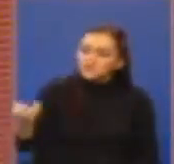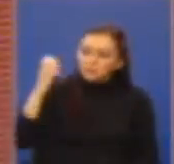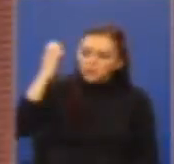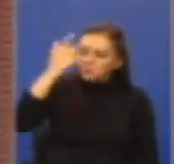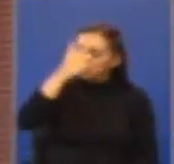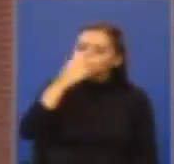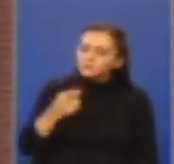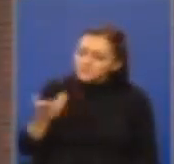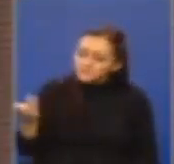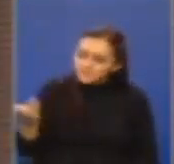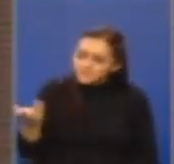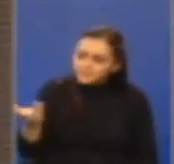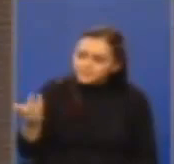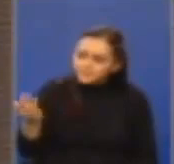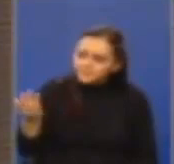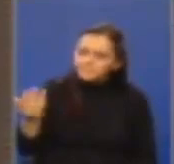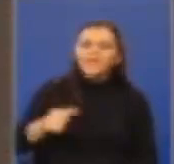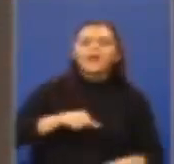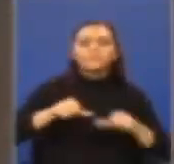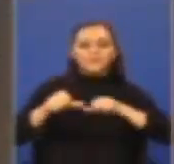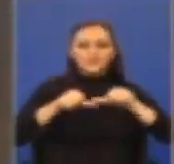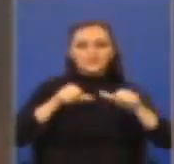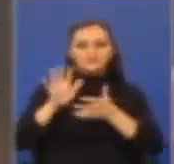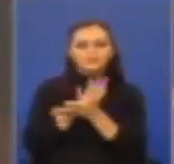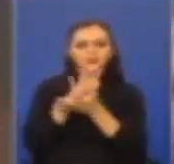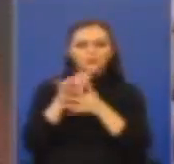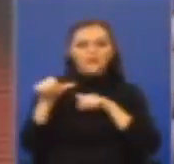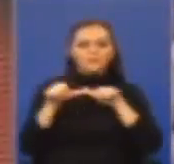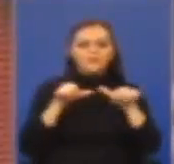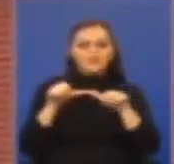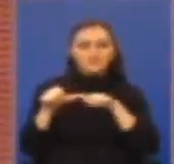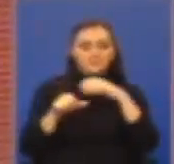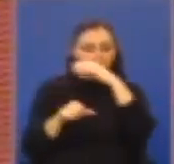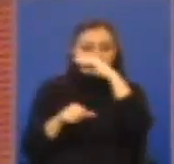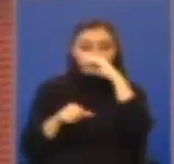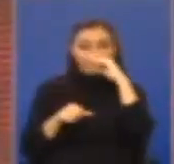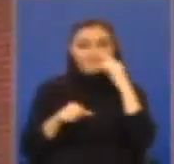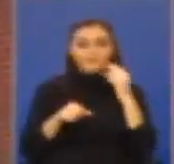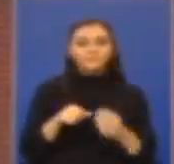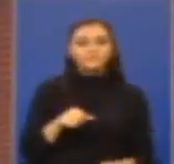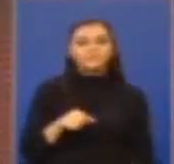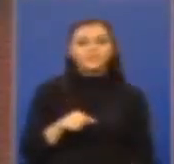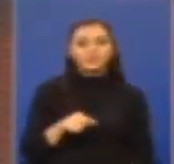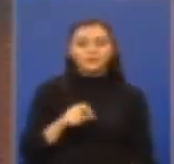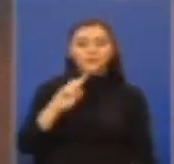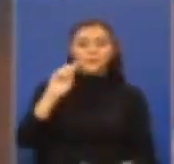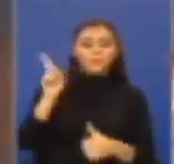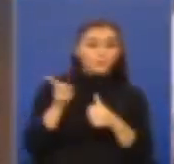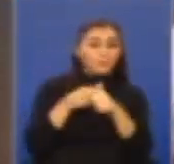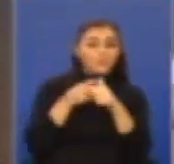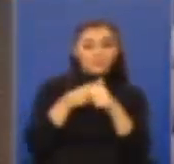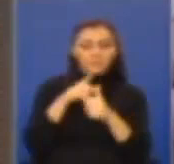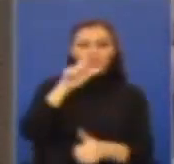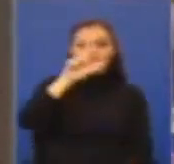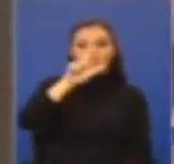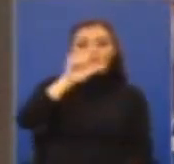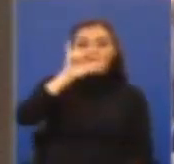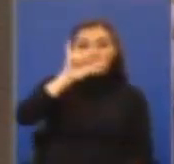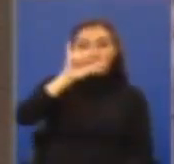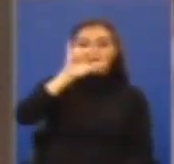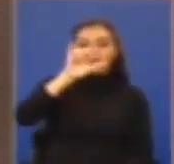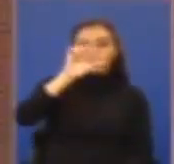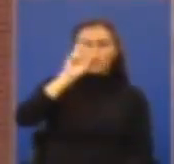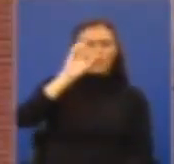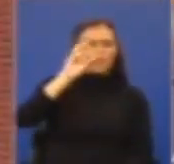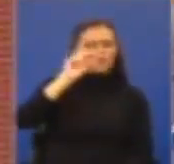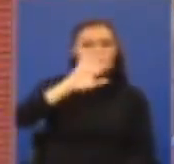significa? De administración. ¿Ok? Es clave. Miren, Lee Kuan Yew, el primer ministro histórico de